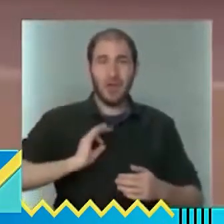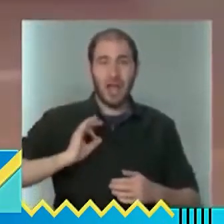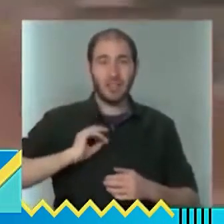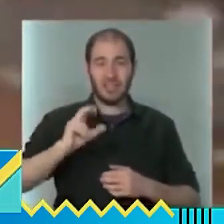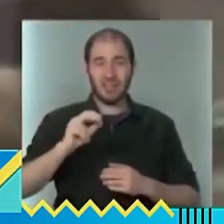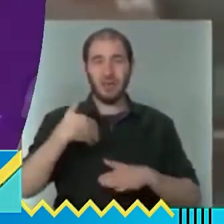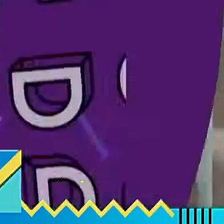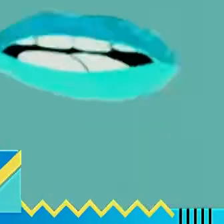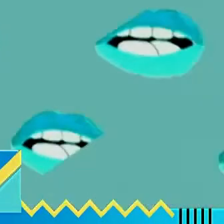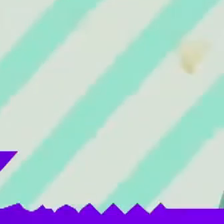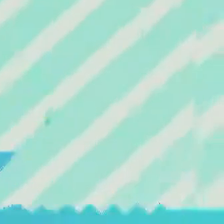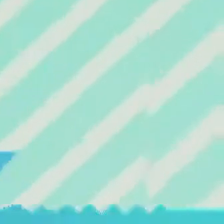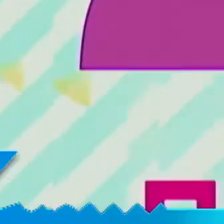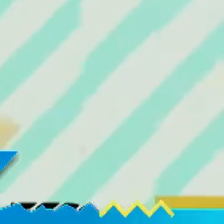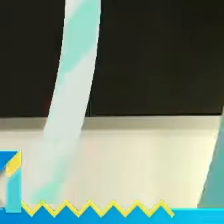años jugando al básquet.